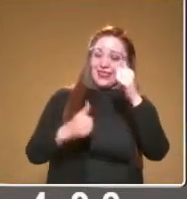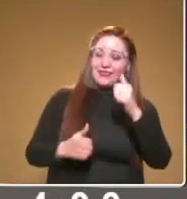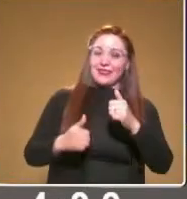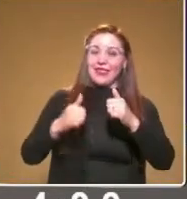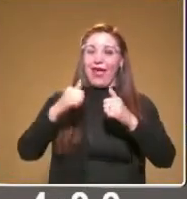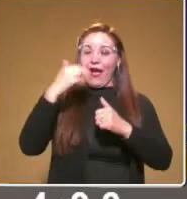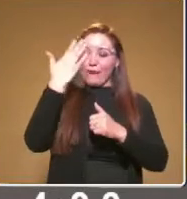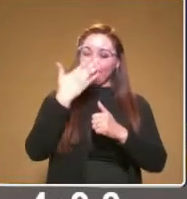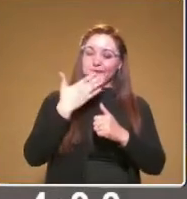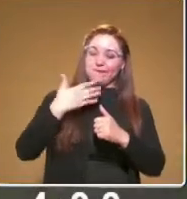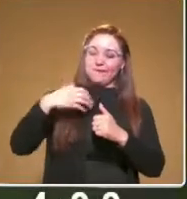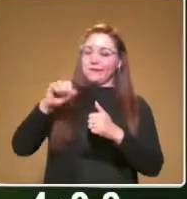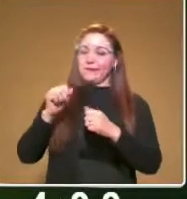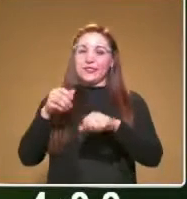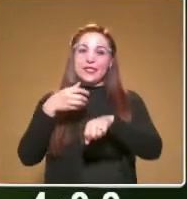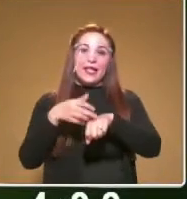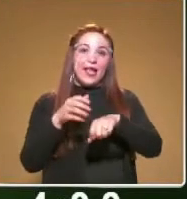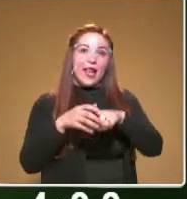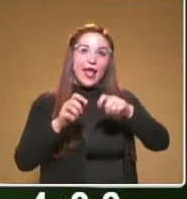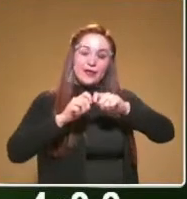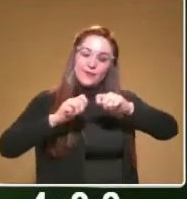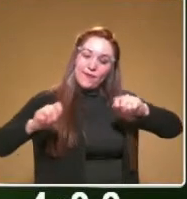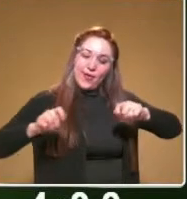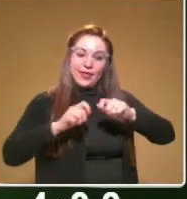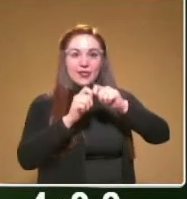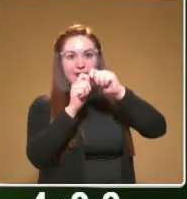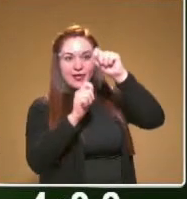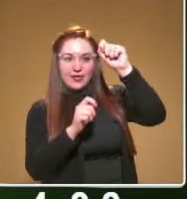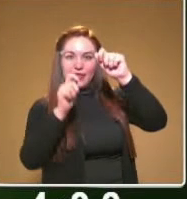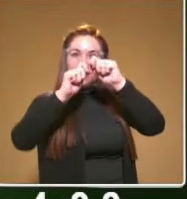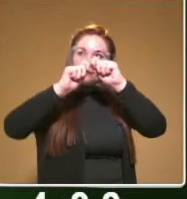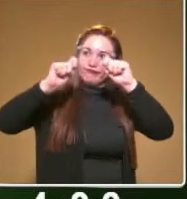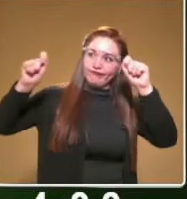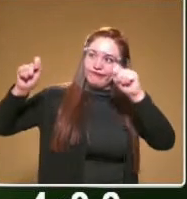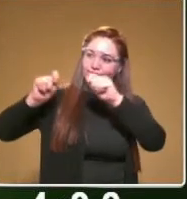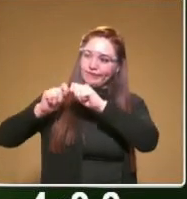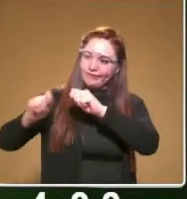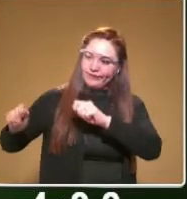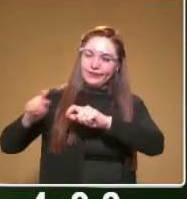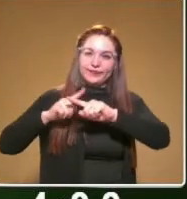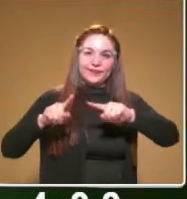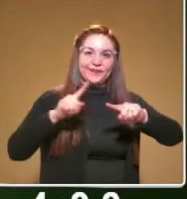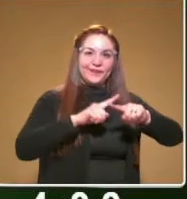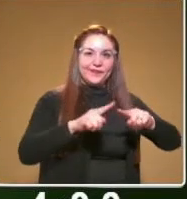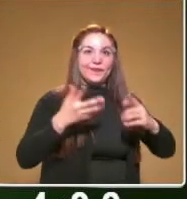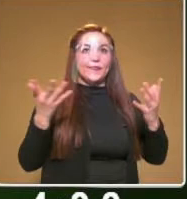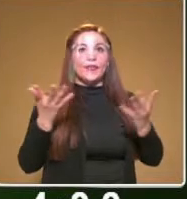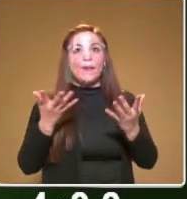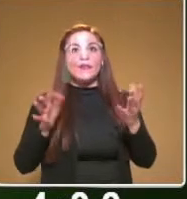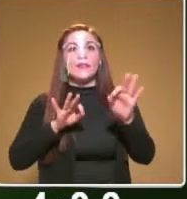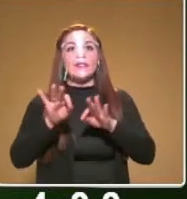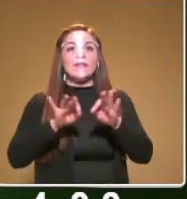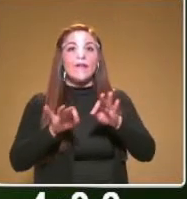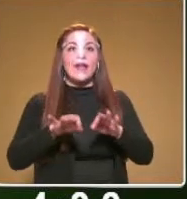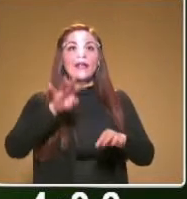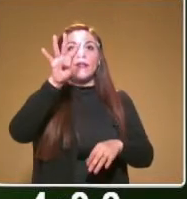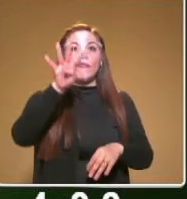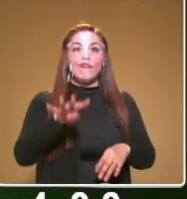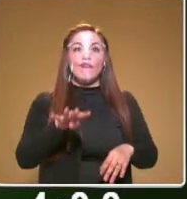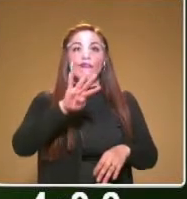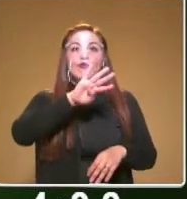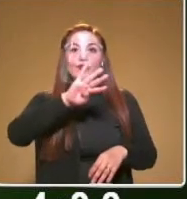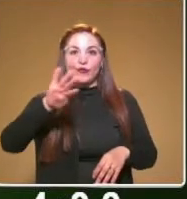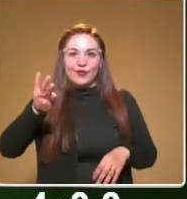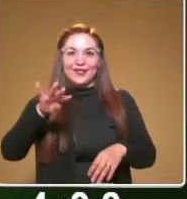qué el artista de las medidas? ¿Por qué? Porque vamos a estar trabajando con una cuadrícula, retícula, que de